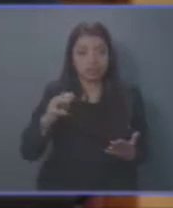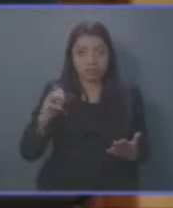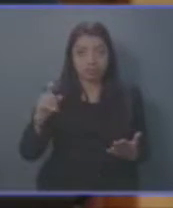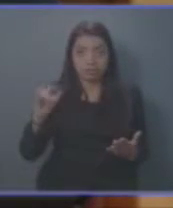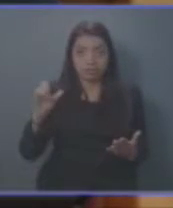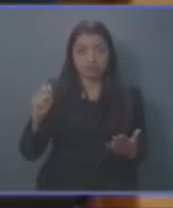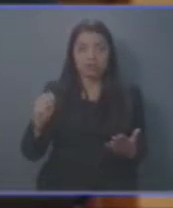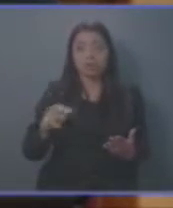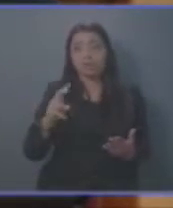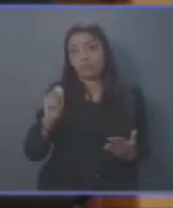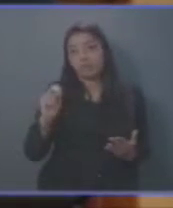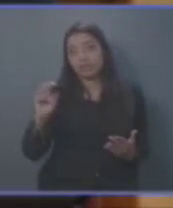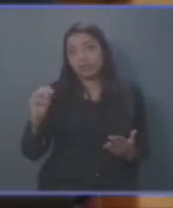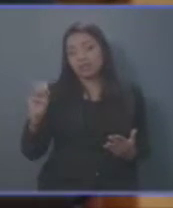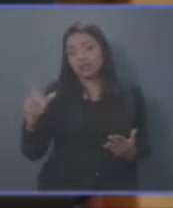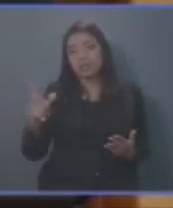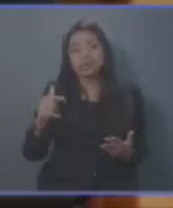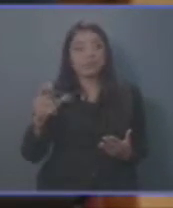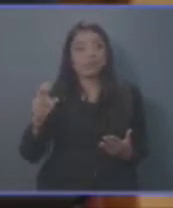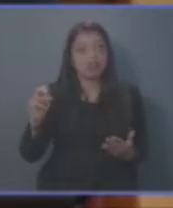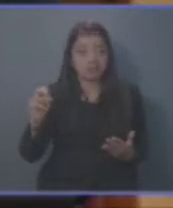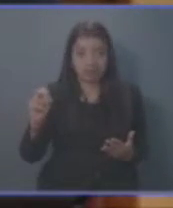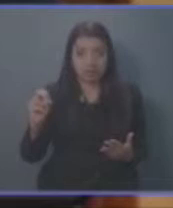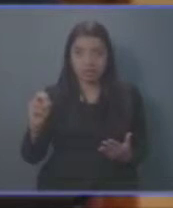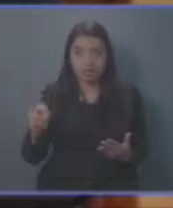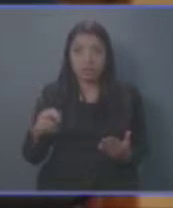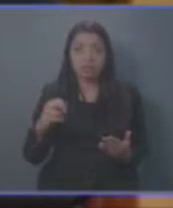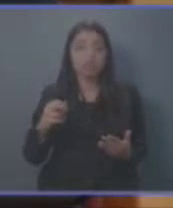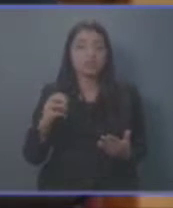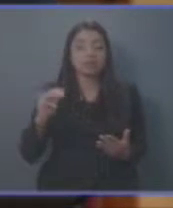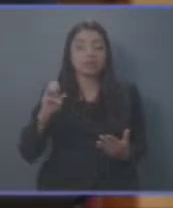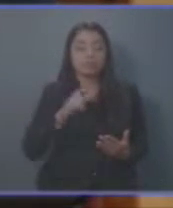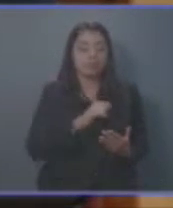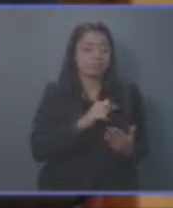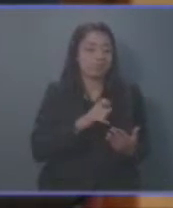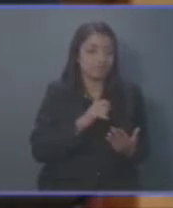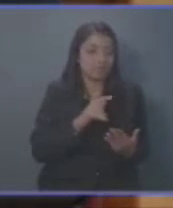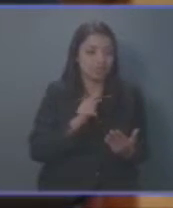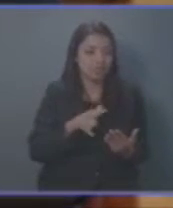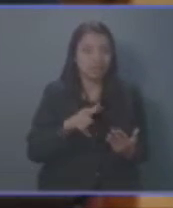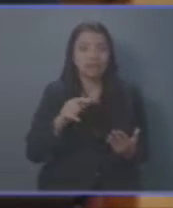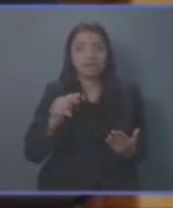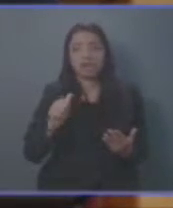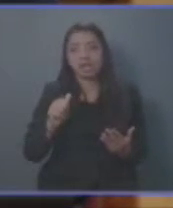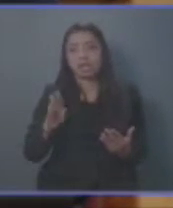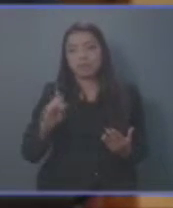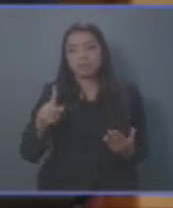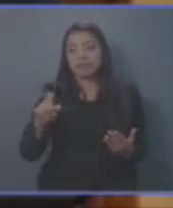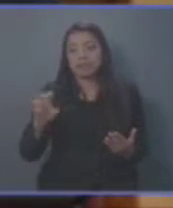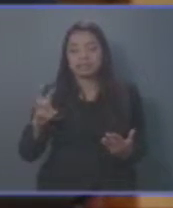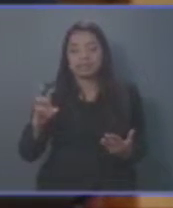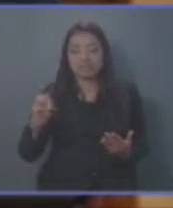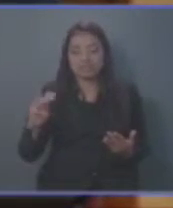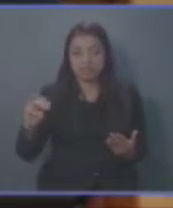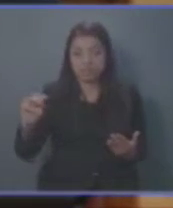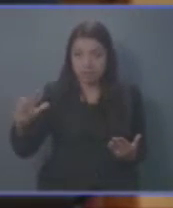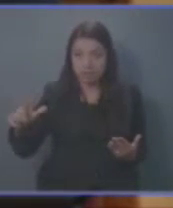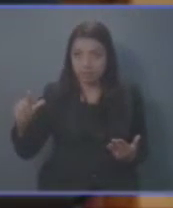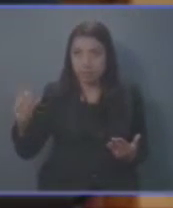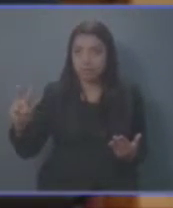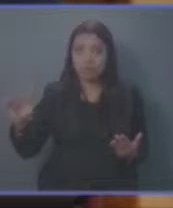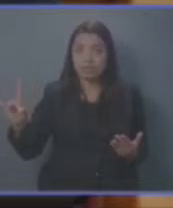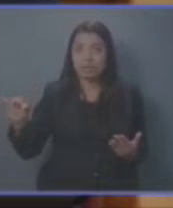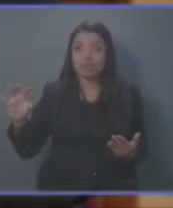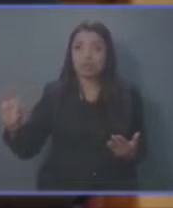AB 20 miligramos 30 tabletas. Valsartán AB 160 miligramos